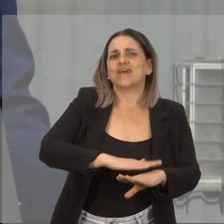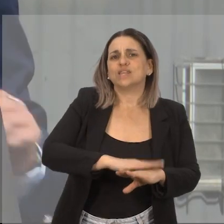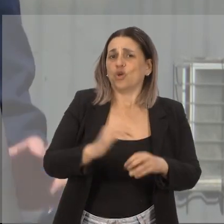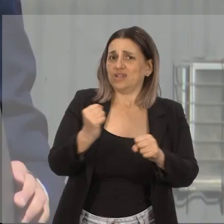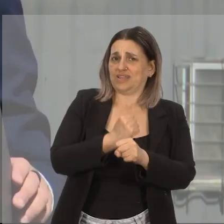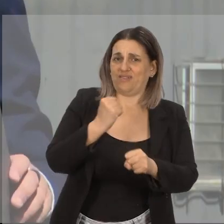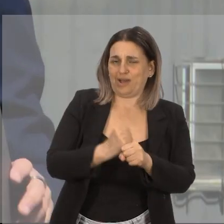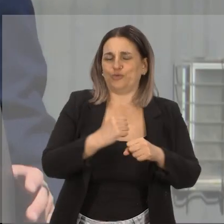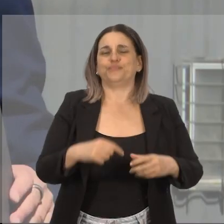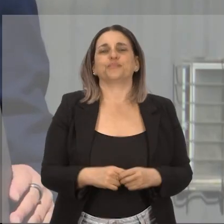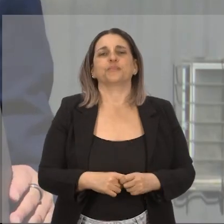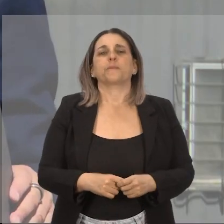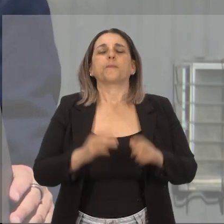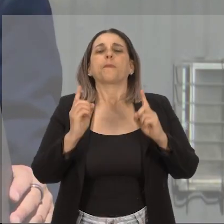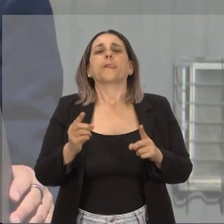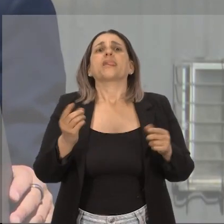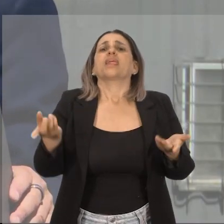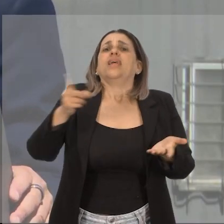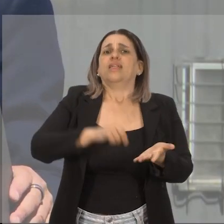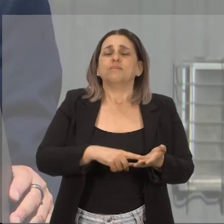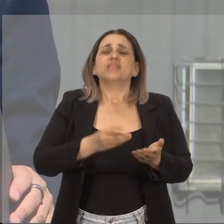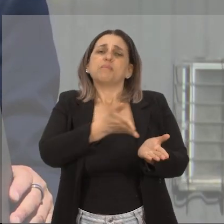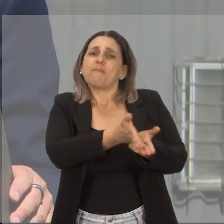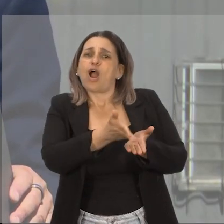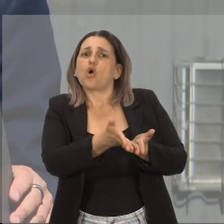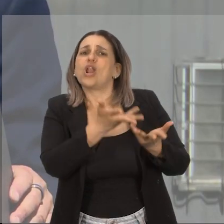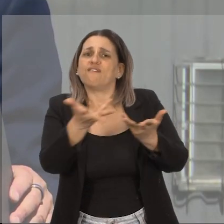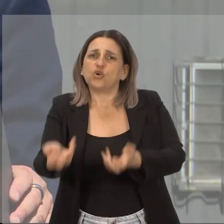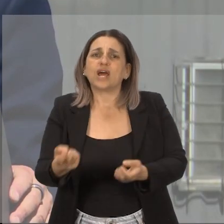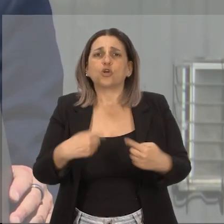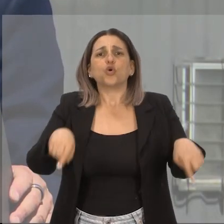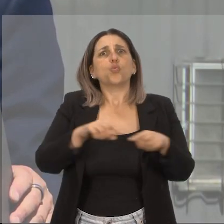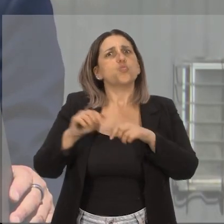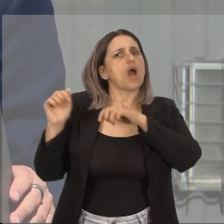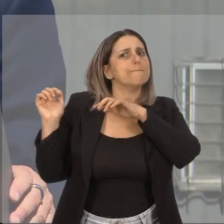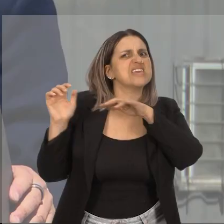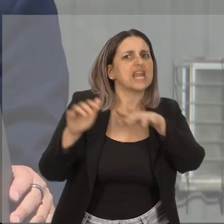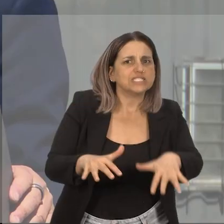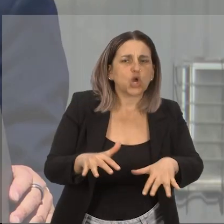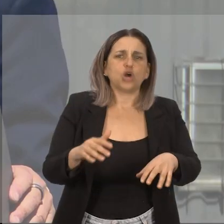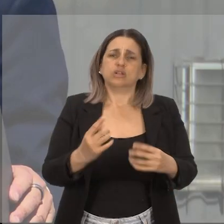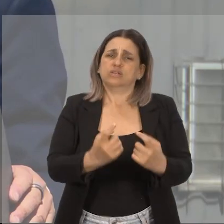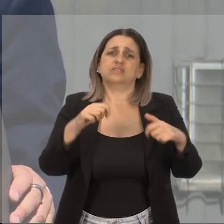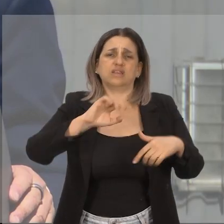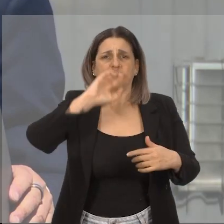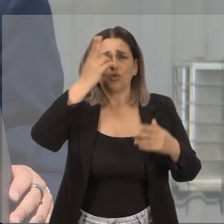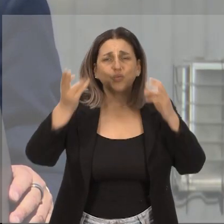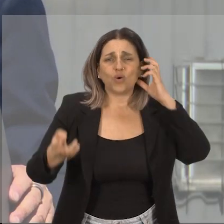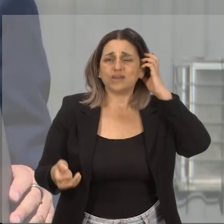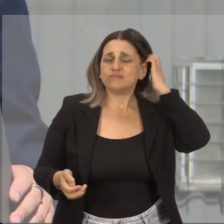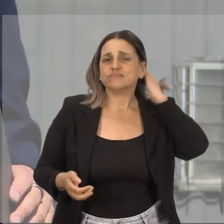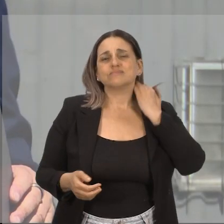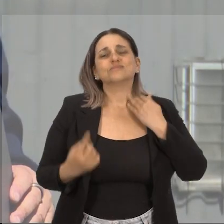momento del trabajo, que además creo que va a colaborar con una migración necesaria en el